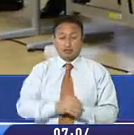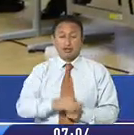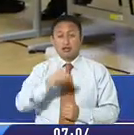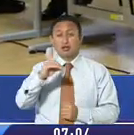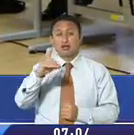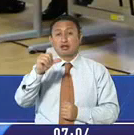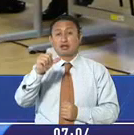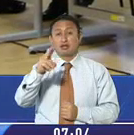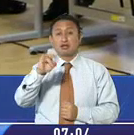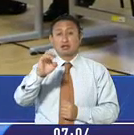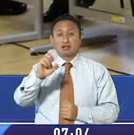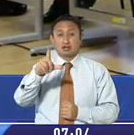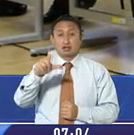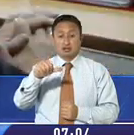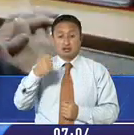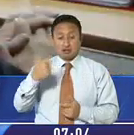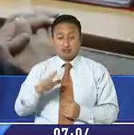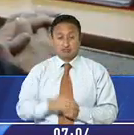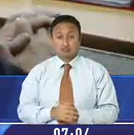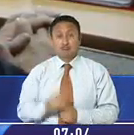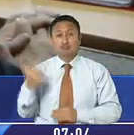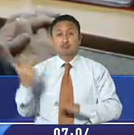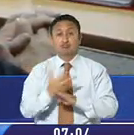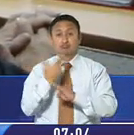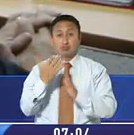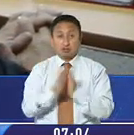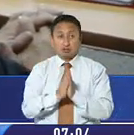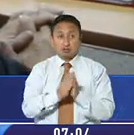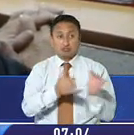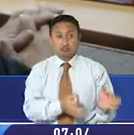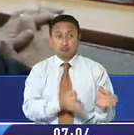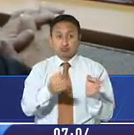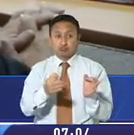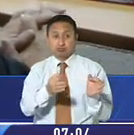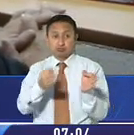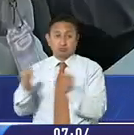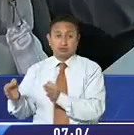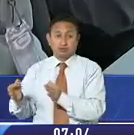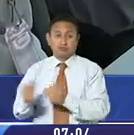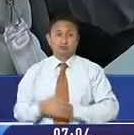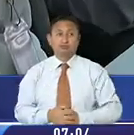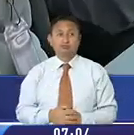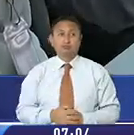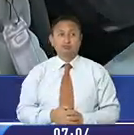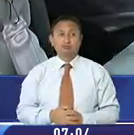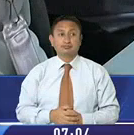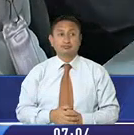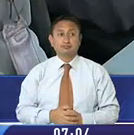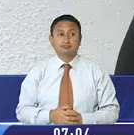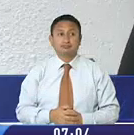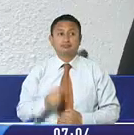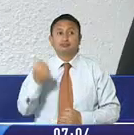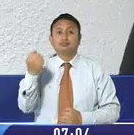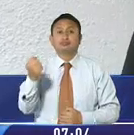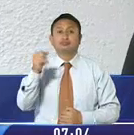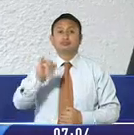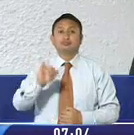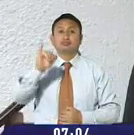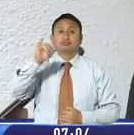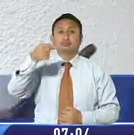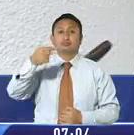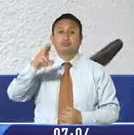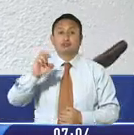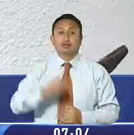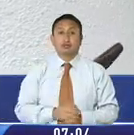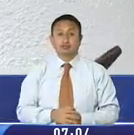paso al tercer pedido de diferimiento de la audiencia de apelación en el caso Zingue. La noche de ayer,